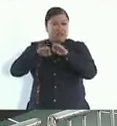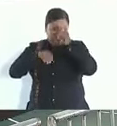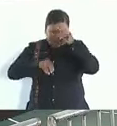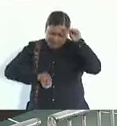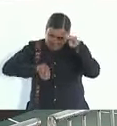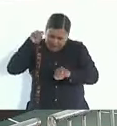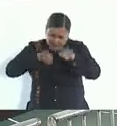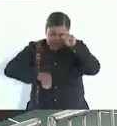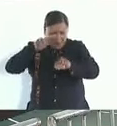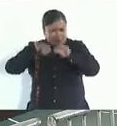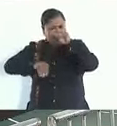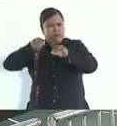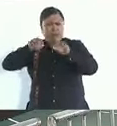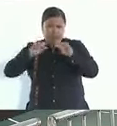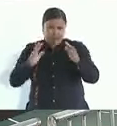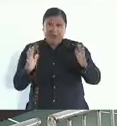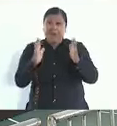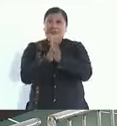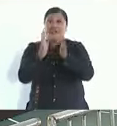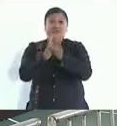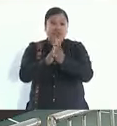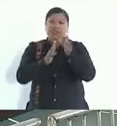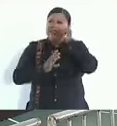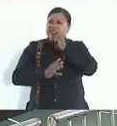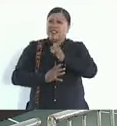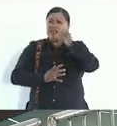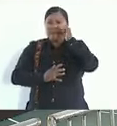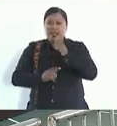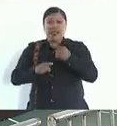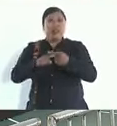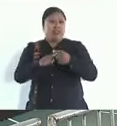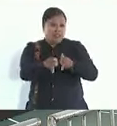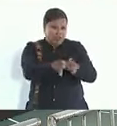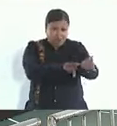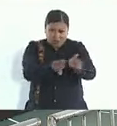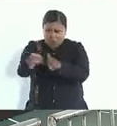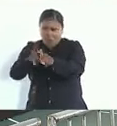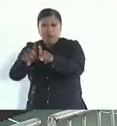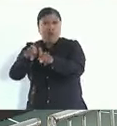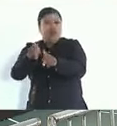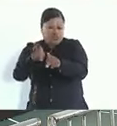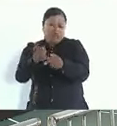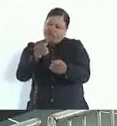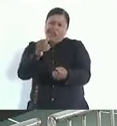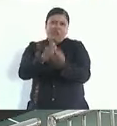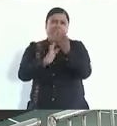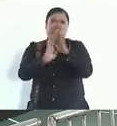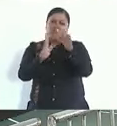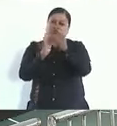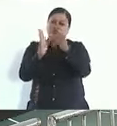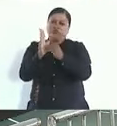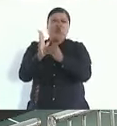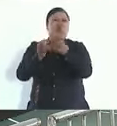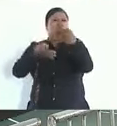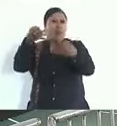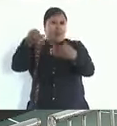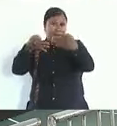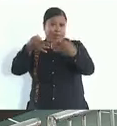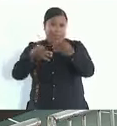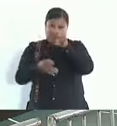abajo y con la participación activa de nuestros pueblos en un nuevo marco jurídico. Quiero